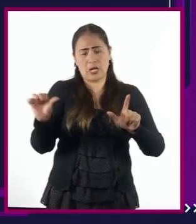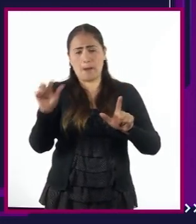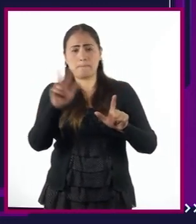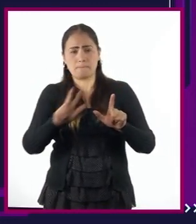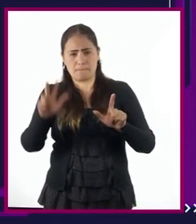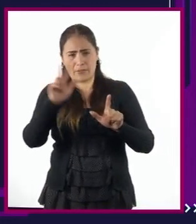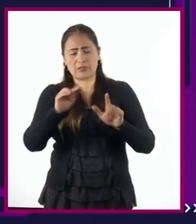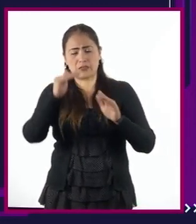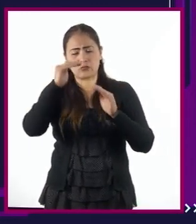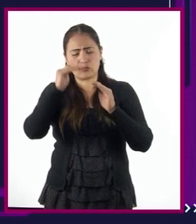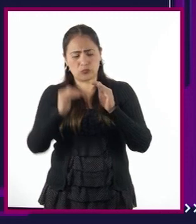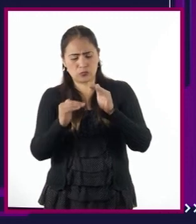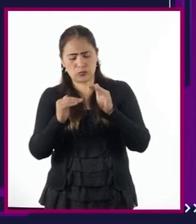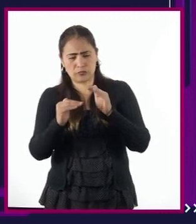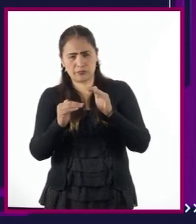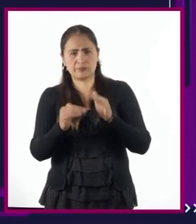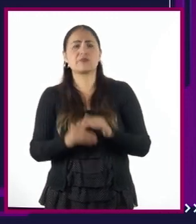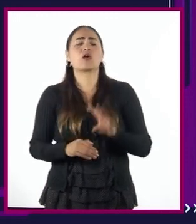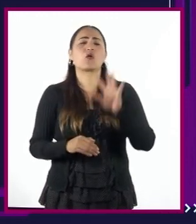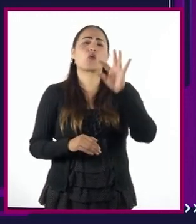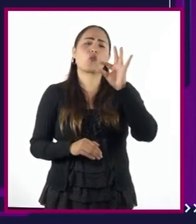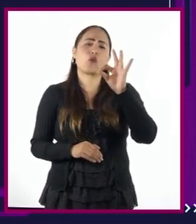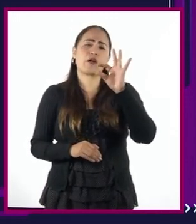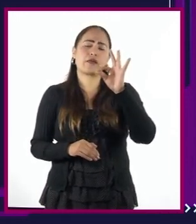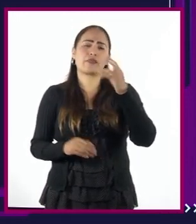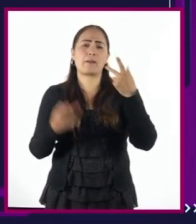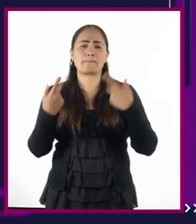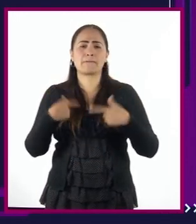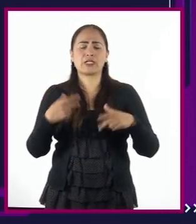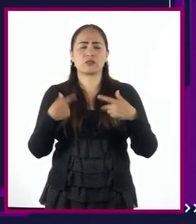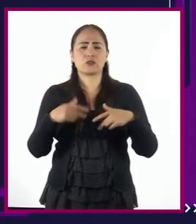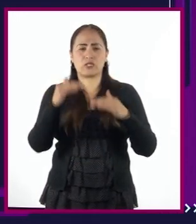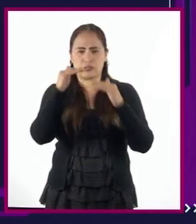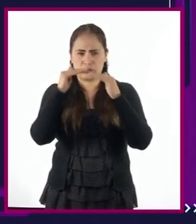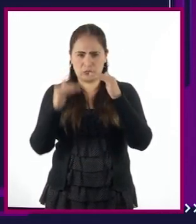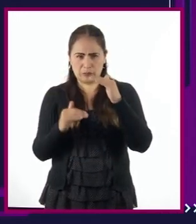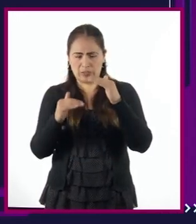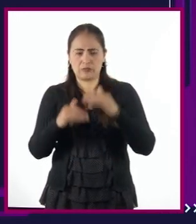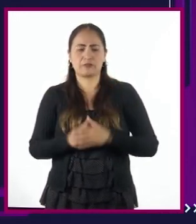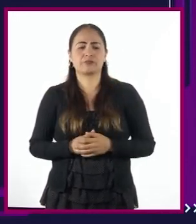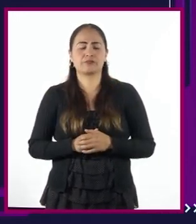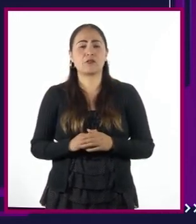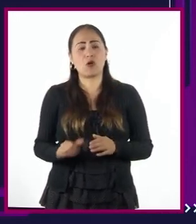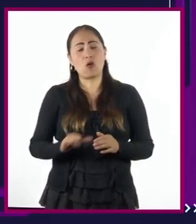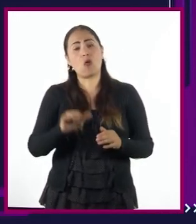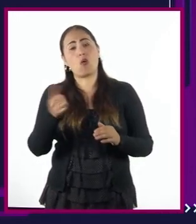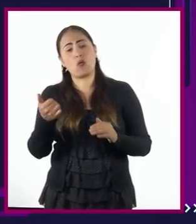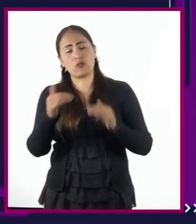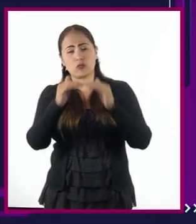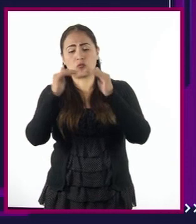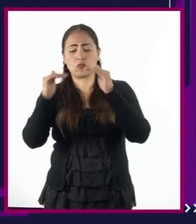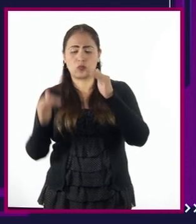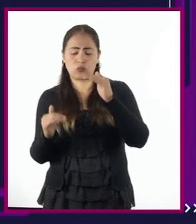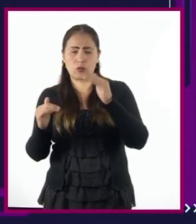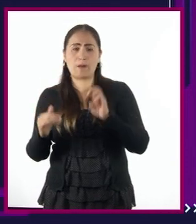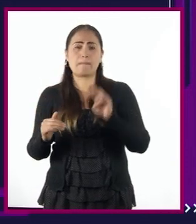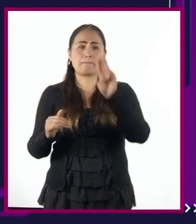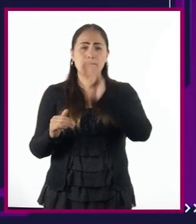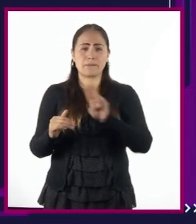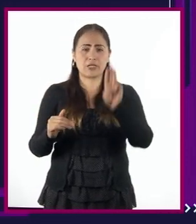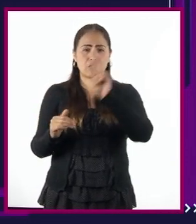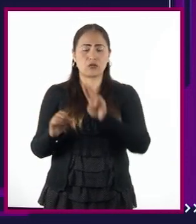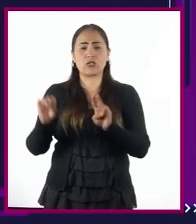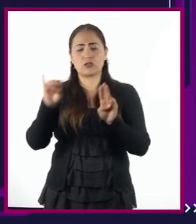una disminución de la asistencia de 40 personas, mientras que la otra baja fue del miércoles al